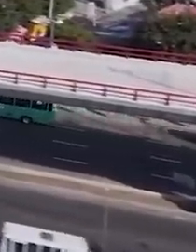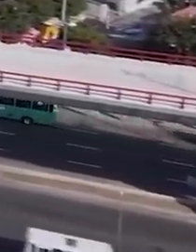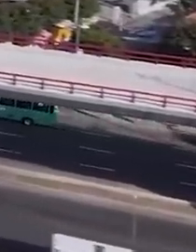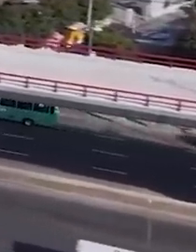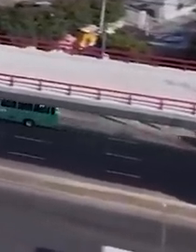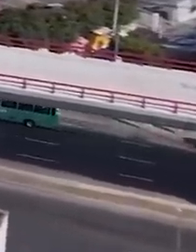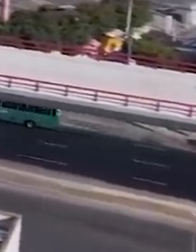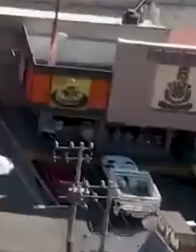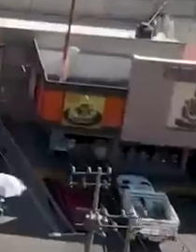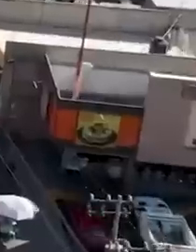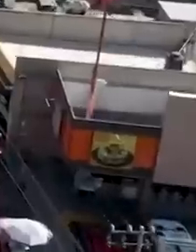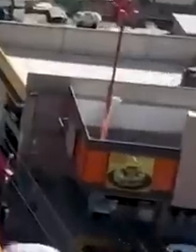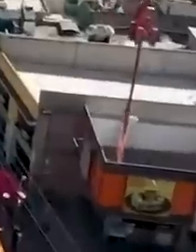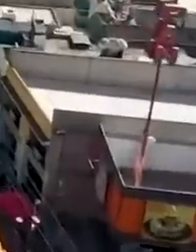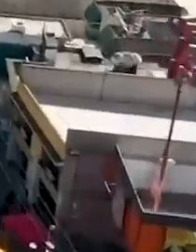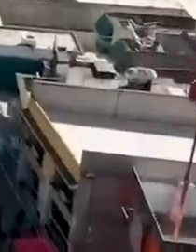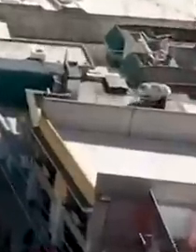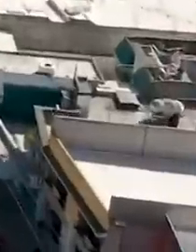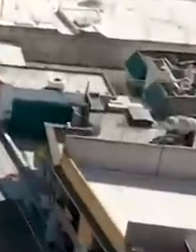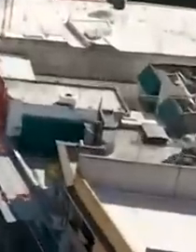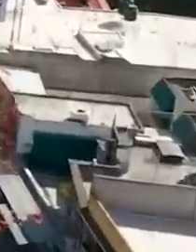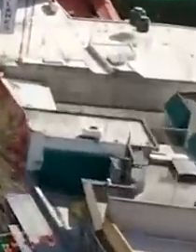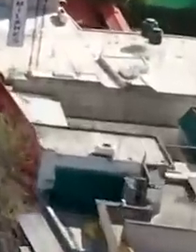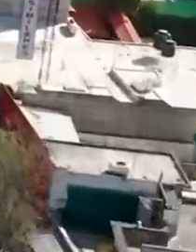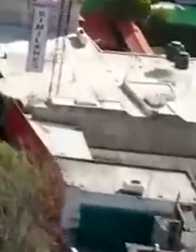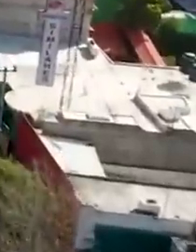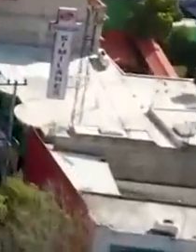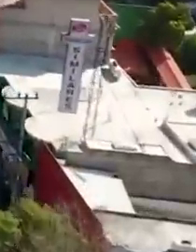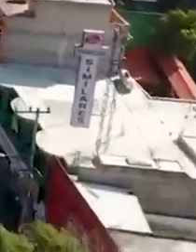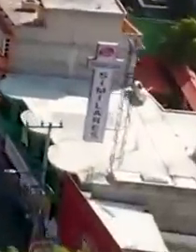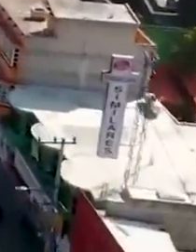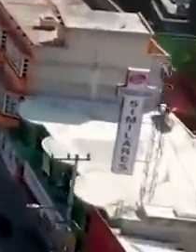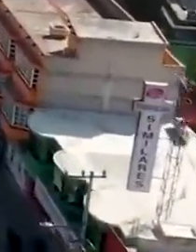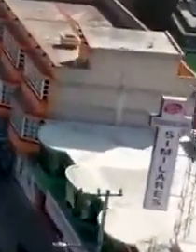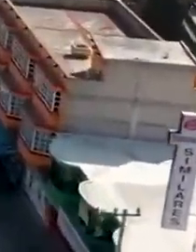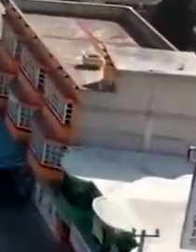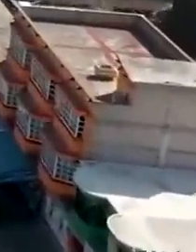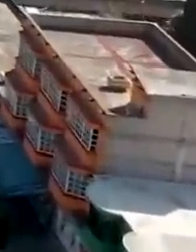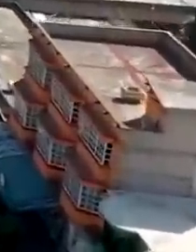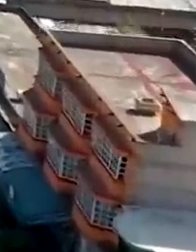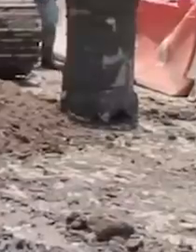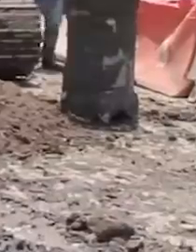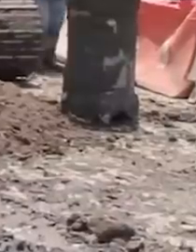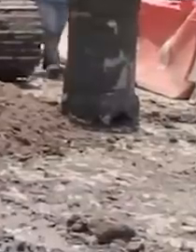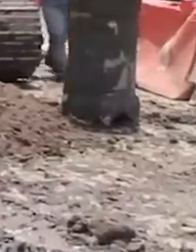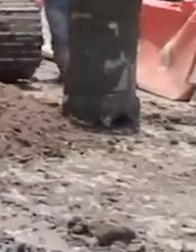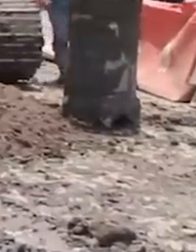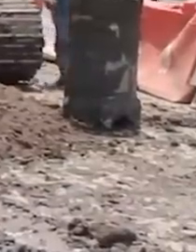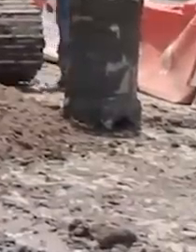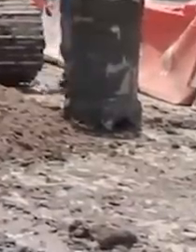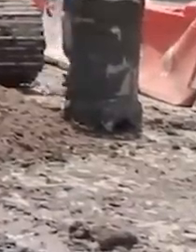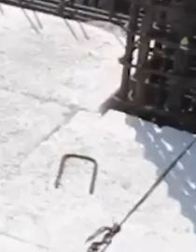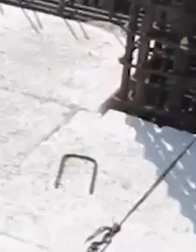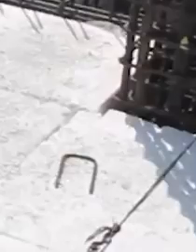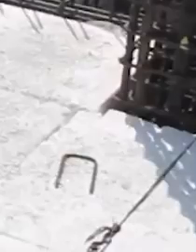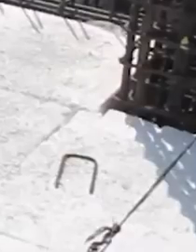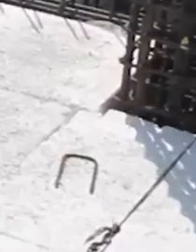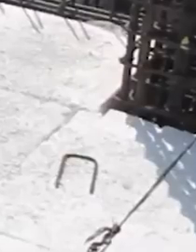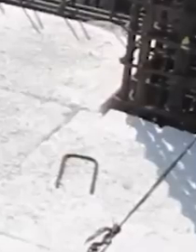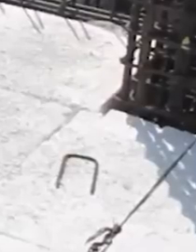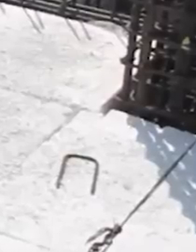7.8 kilómetros. En la cimentación de la obra se instalaron 1.329 pilotes, 516 pilas